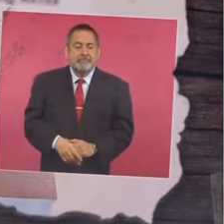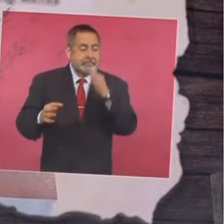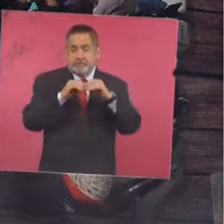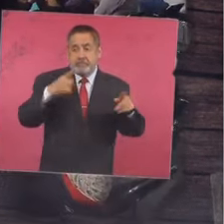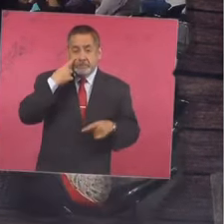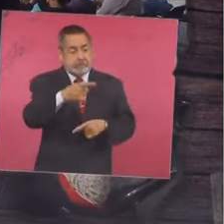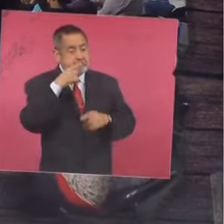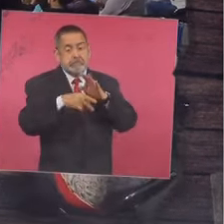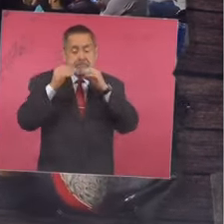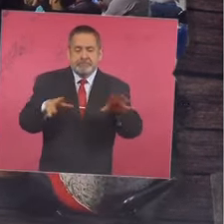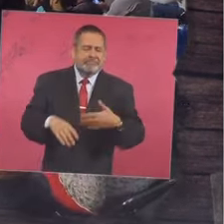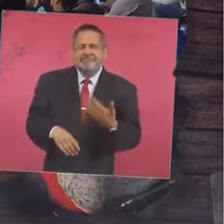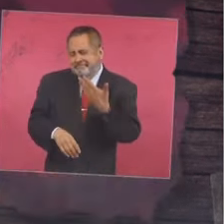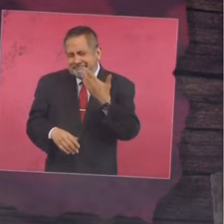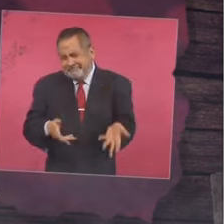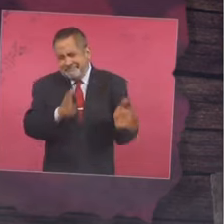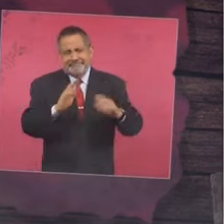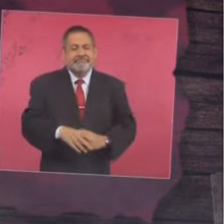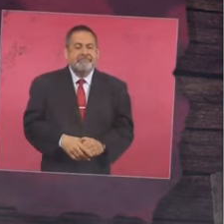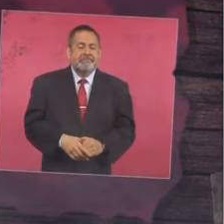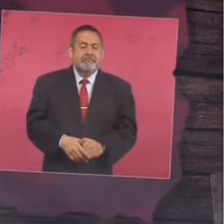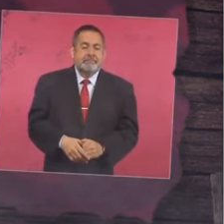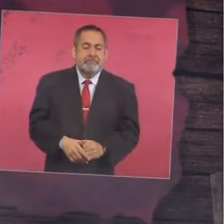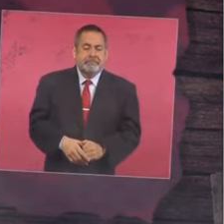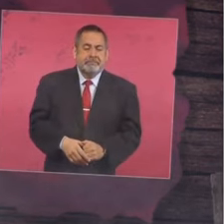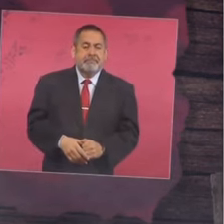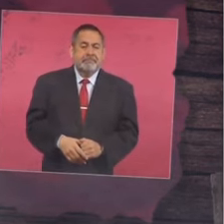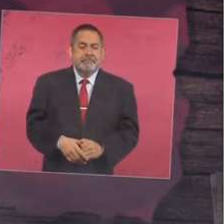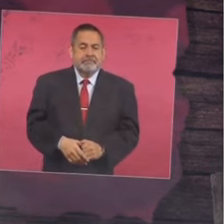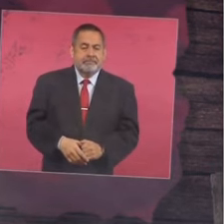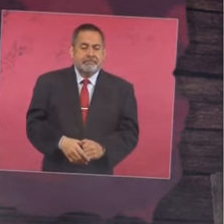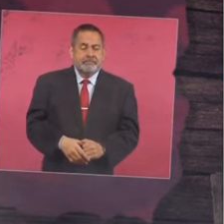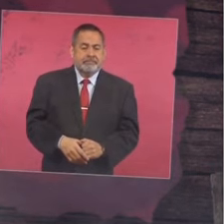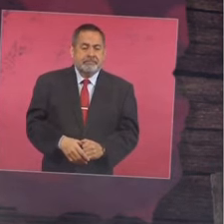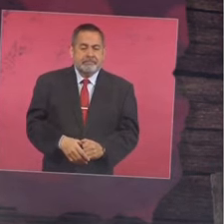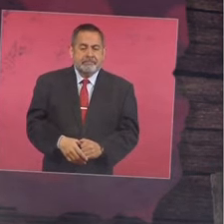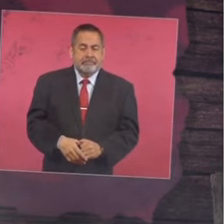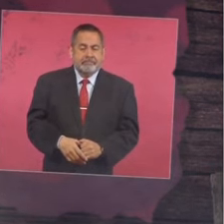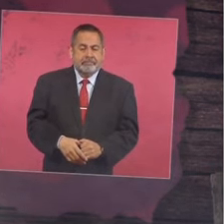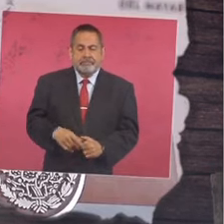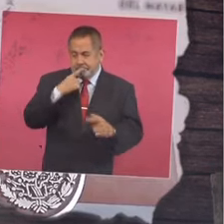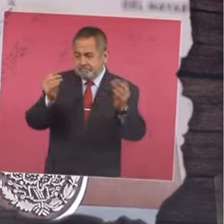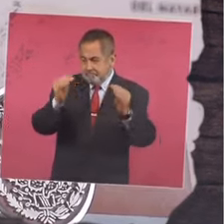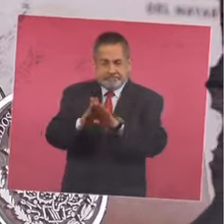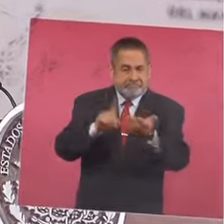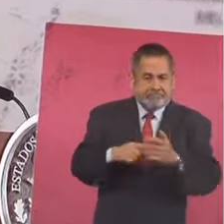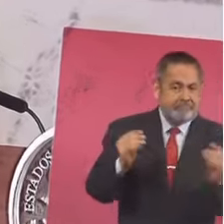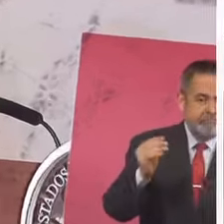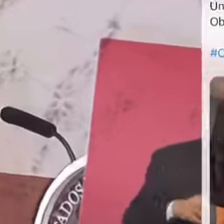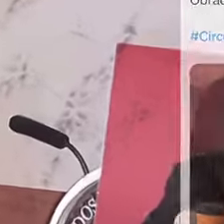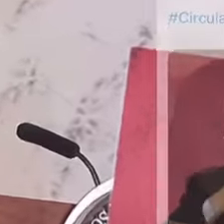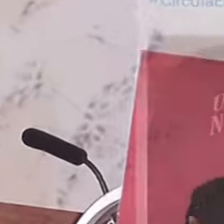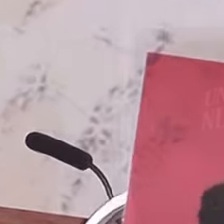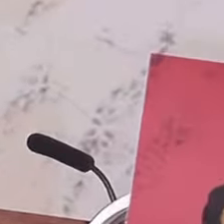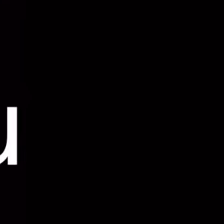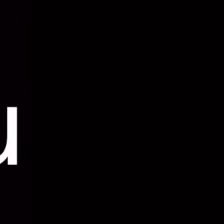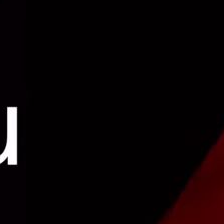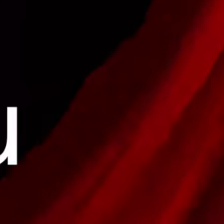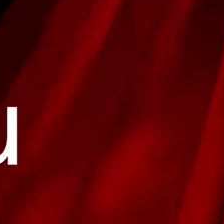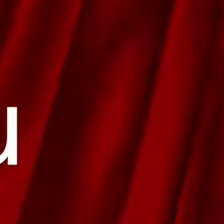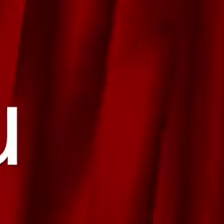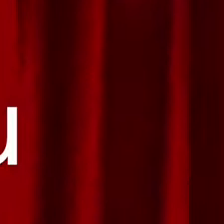Nota. Entonces está bien. Porque es debate, es polémica.